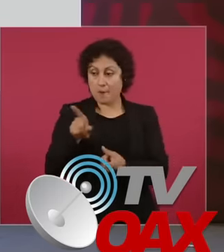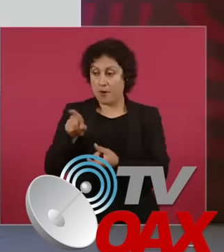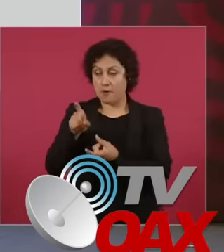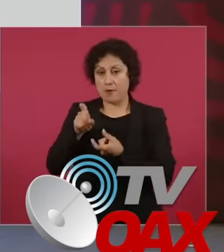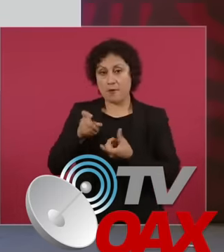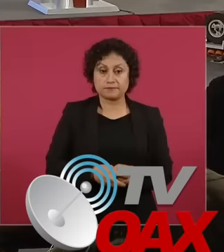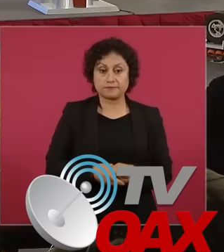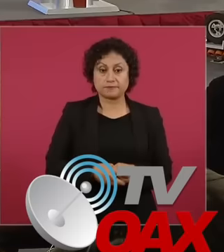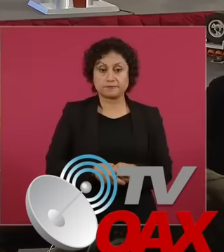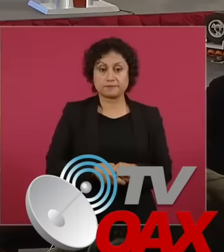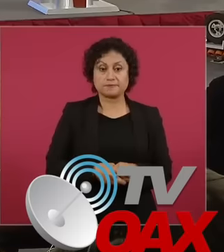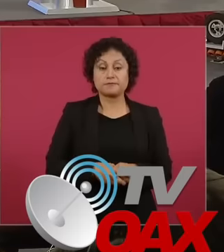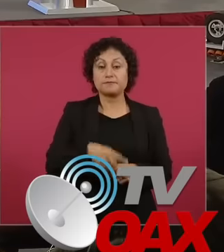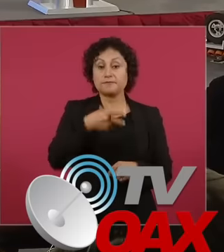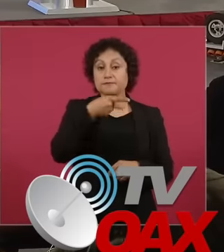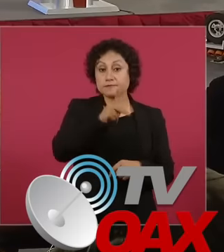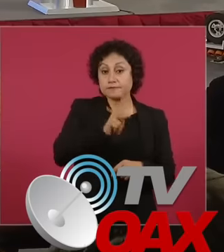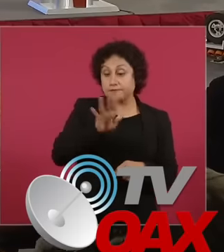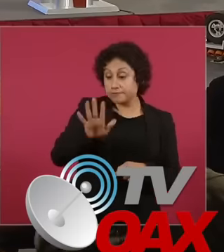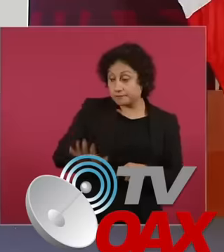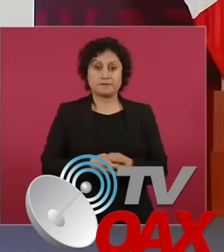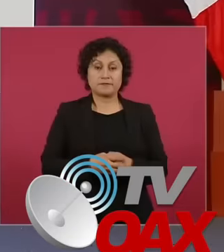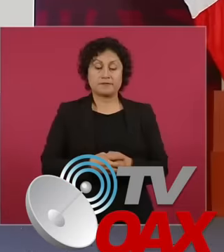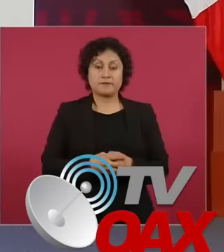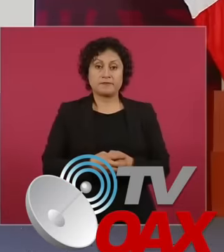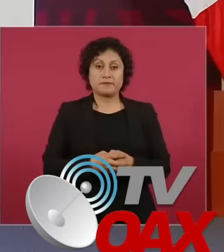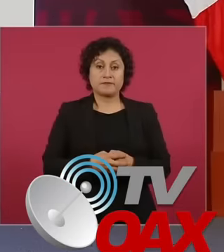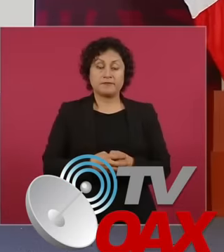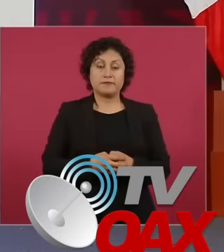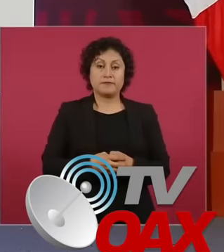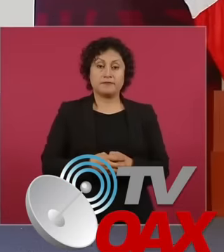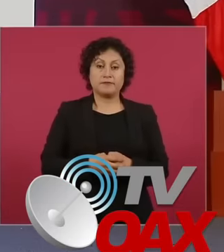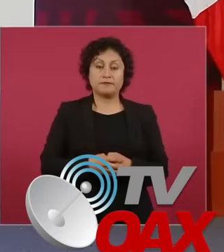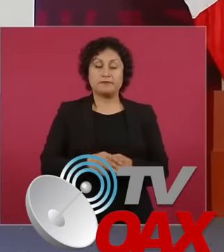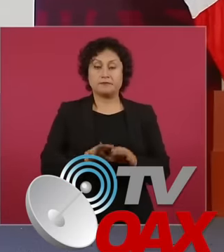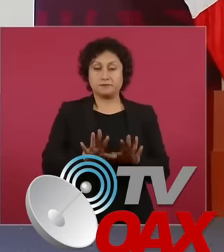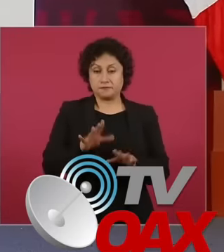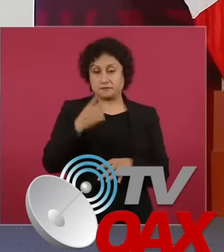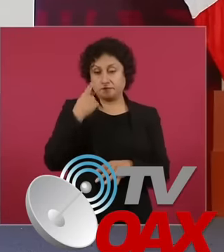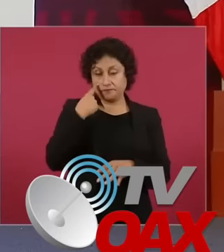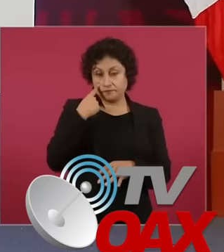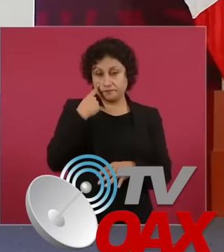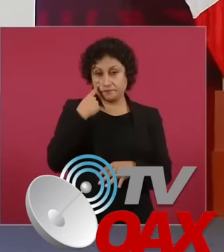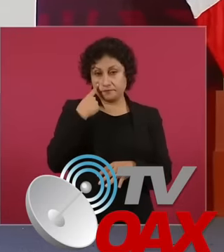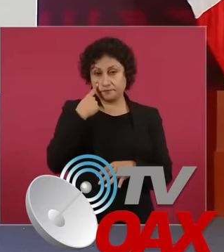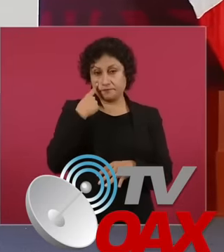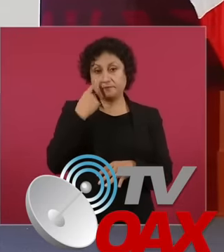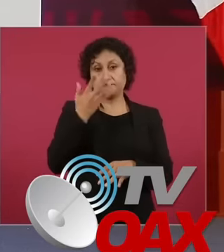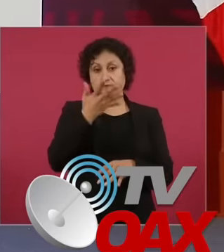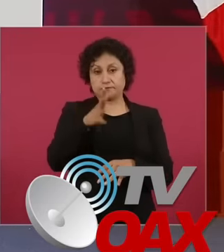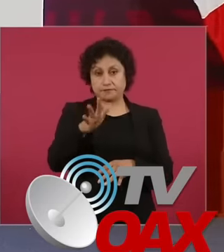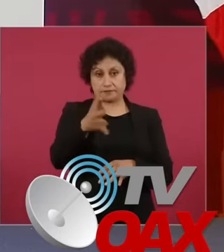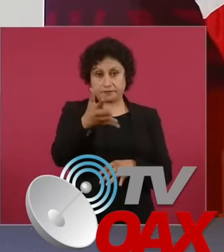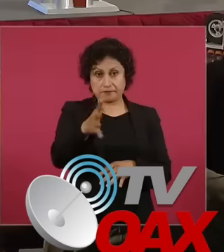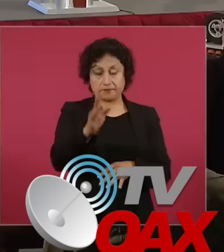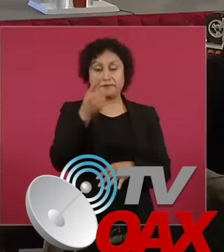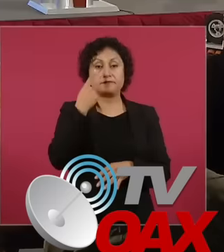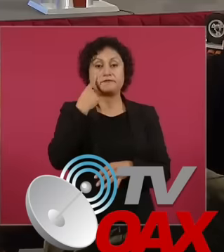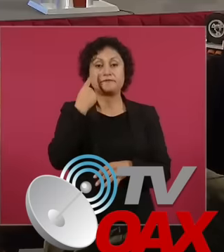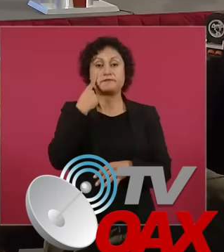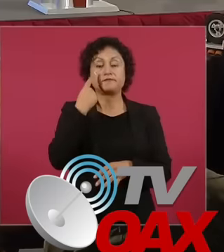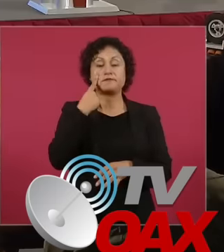todos, pero menos acá. Para tener una idea, el promedio de